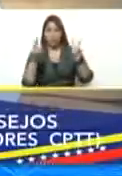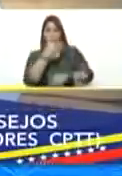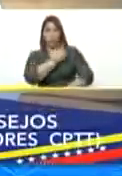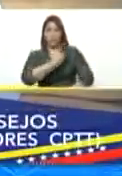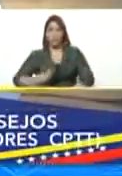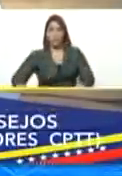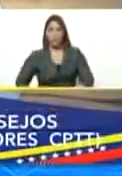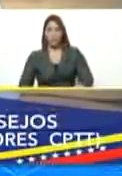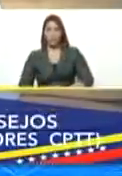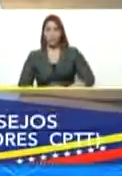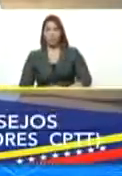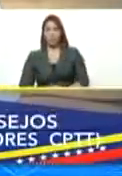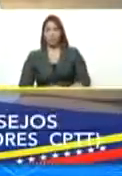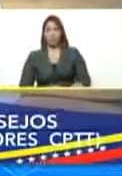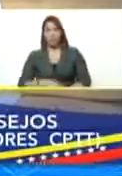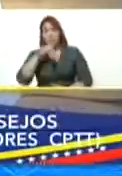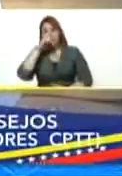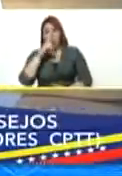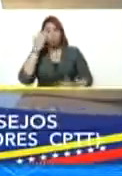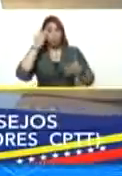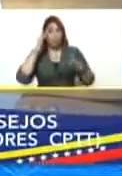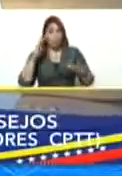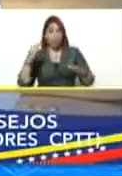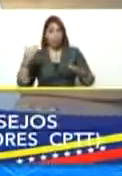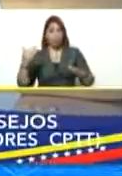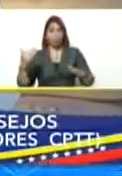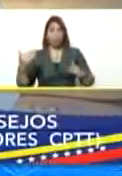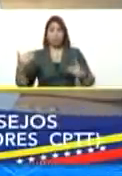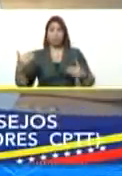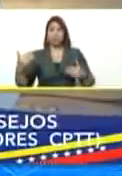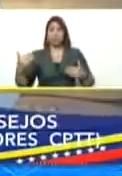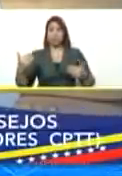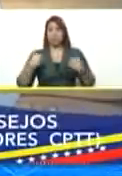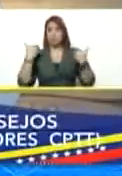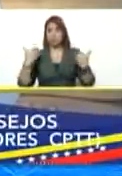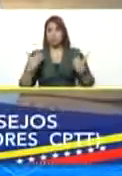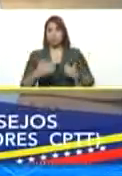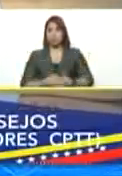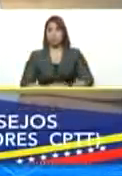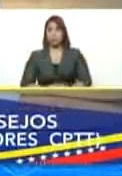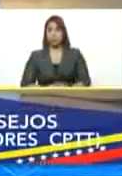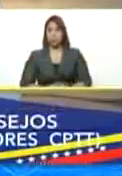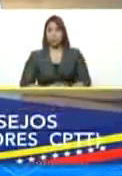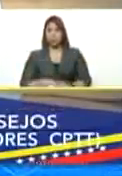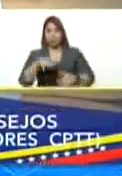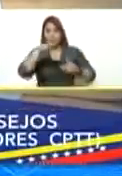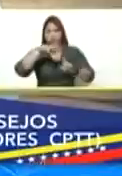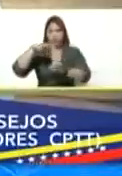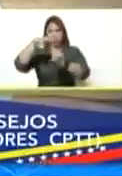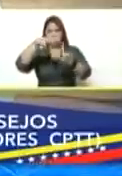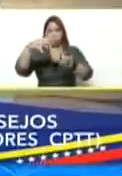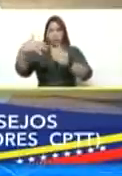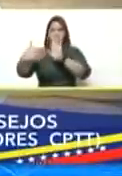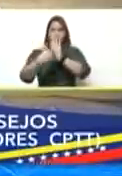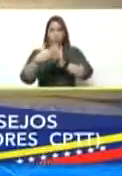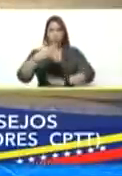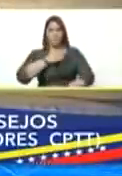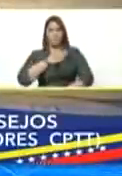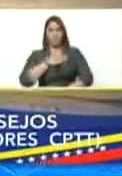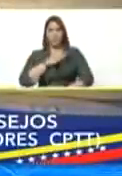presidencial, el año que trataron de matarme directamente con un dron, se